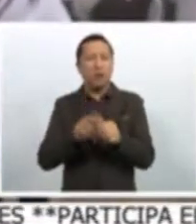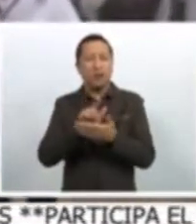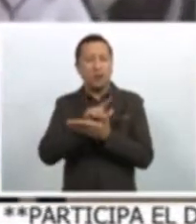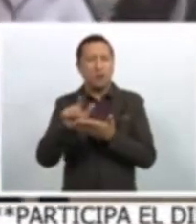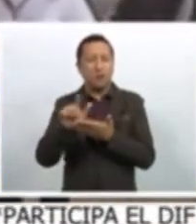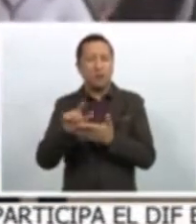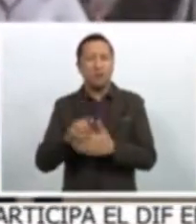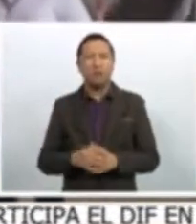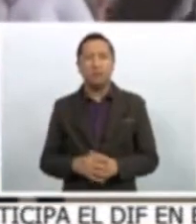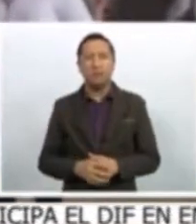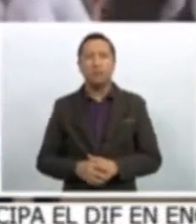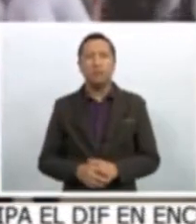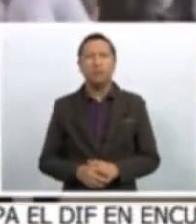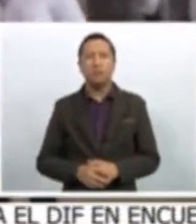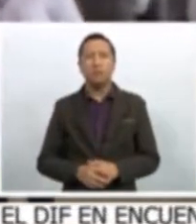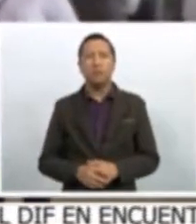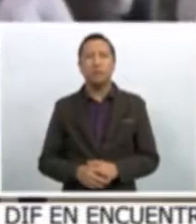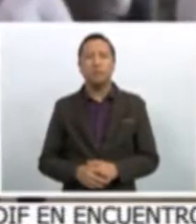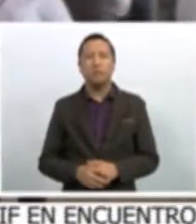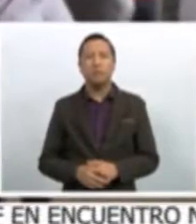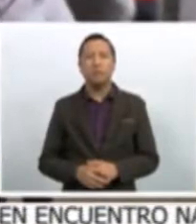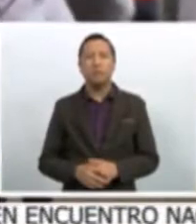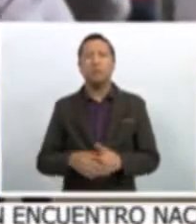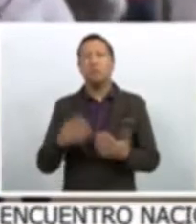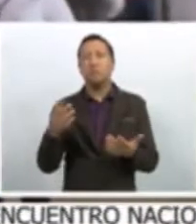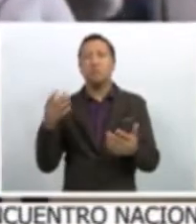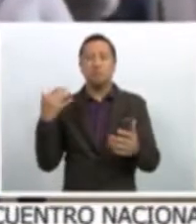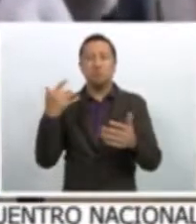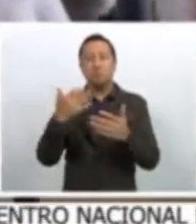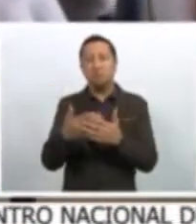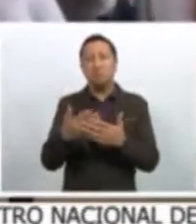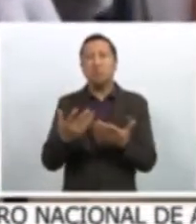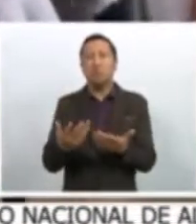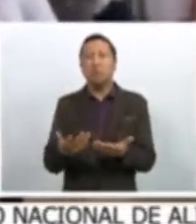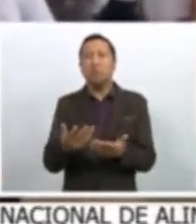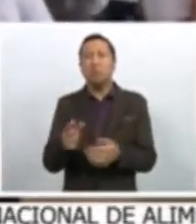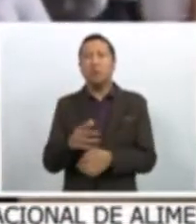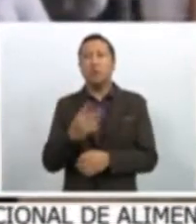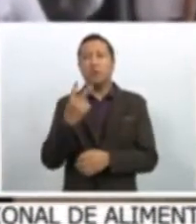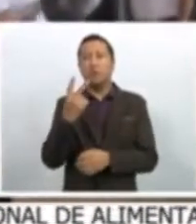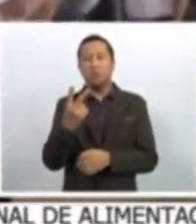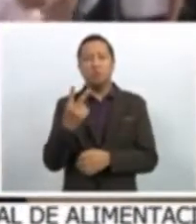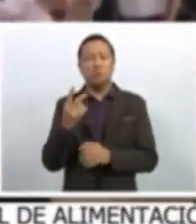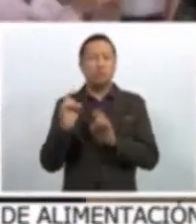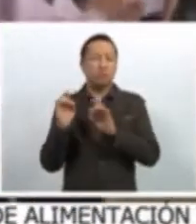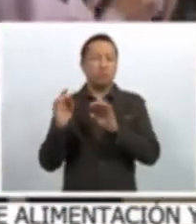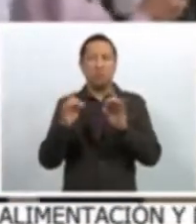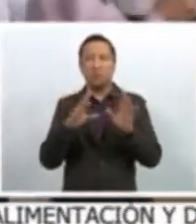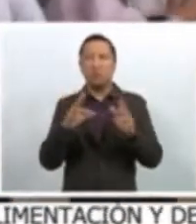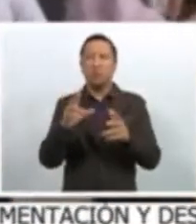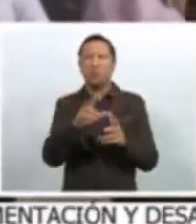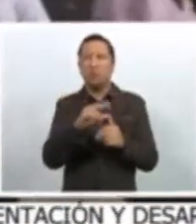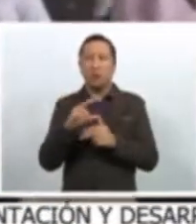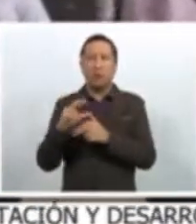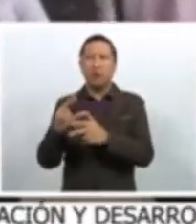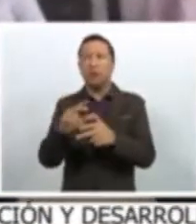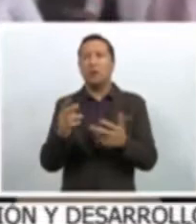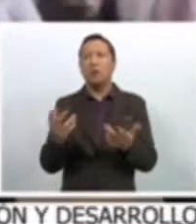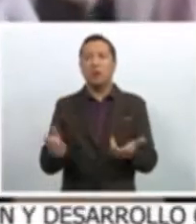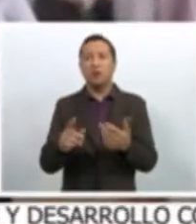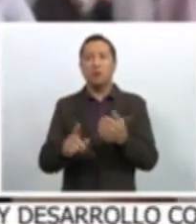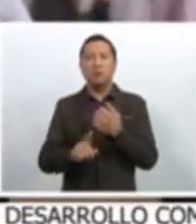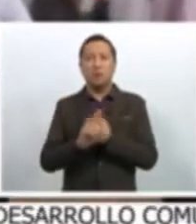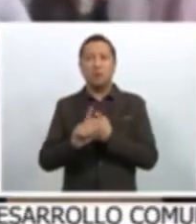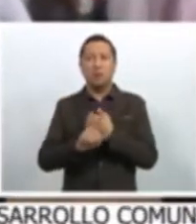nos ha pegado la pandemia, últimamente los dos fenómenos naturales de huracán que más paralizó la